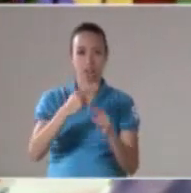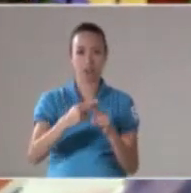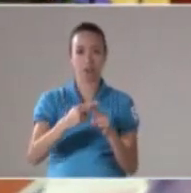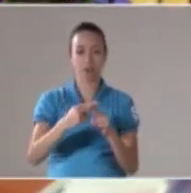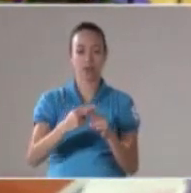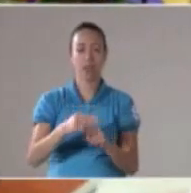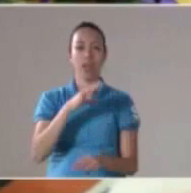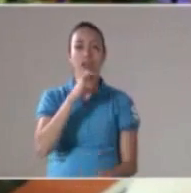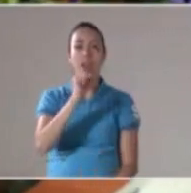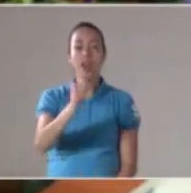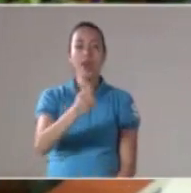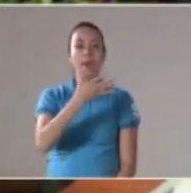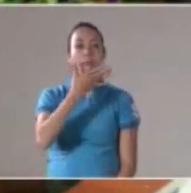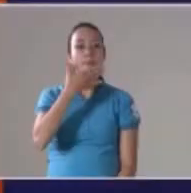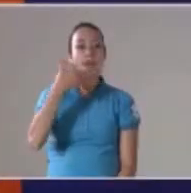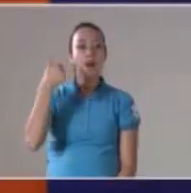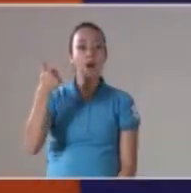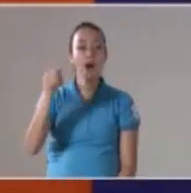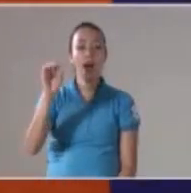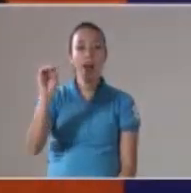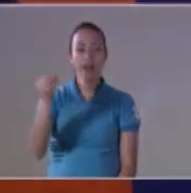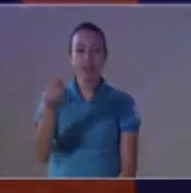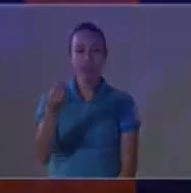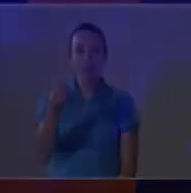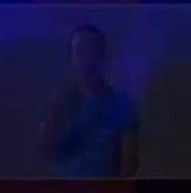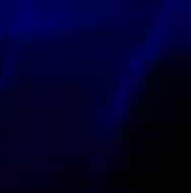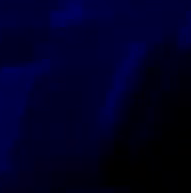es mejor que ¿qué?